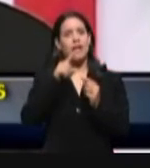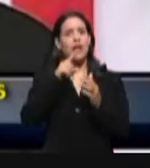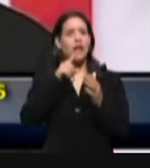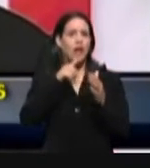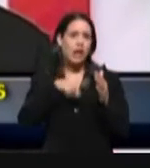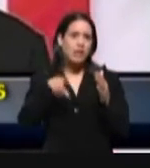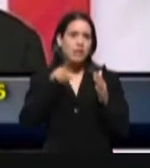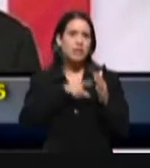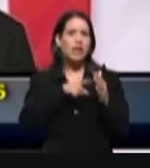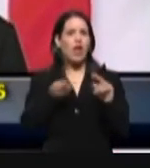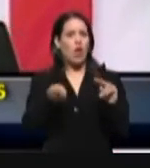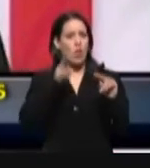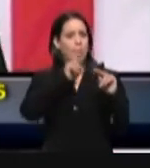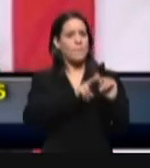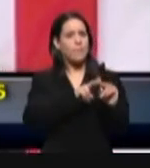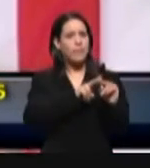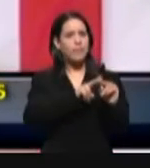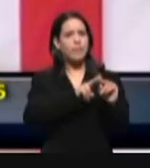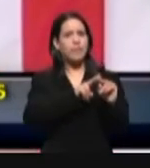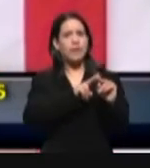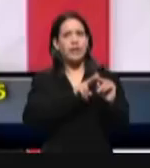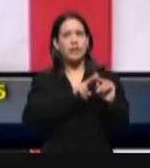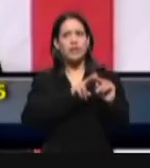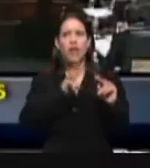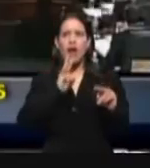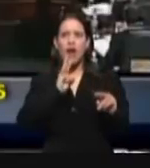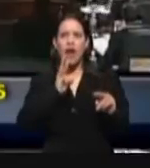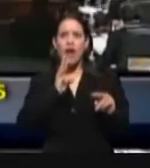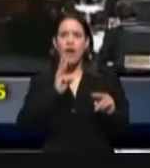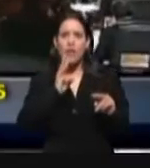la tarifa del agua que la administración anterior.